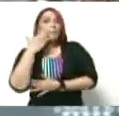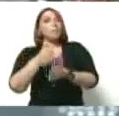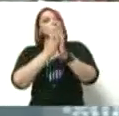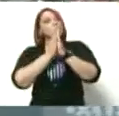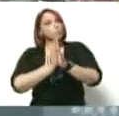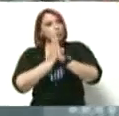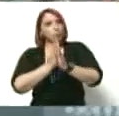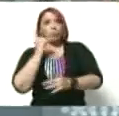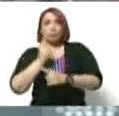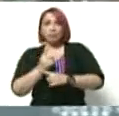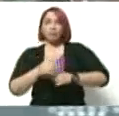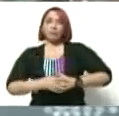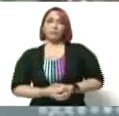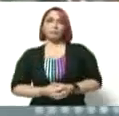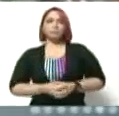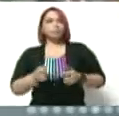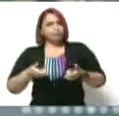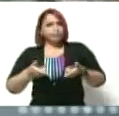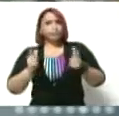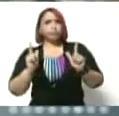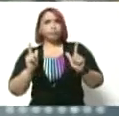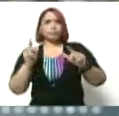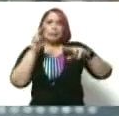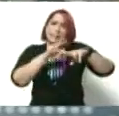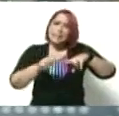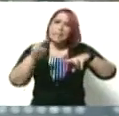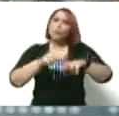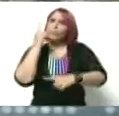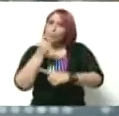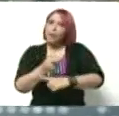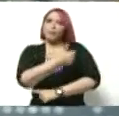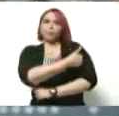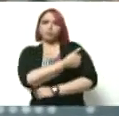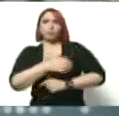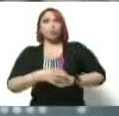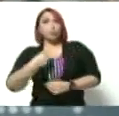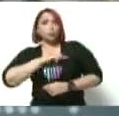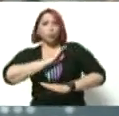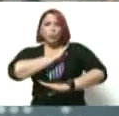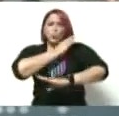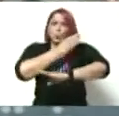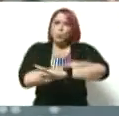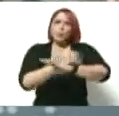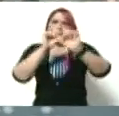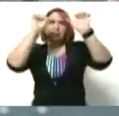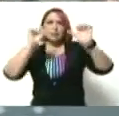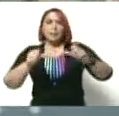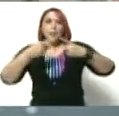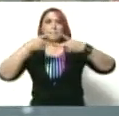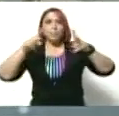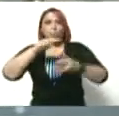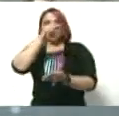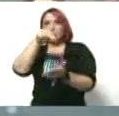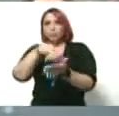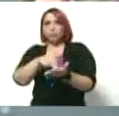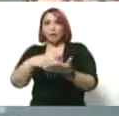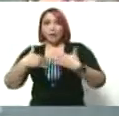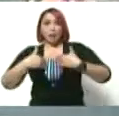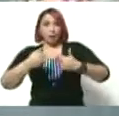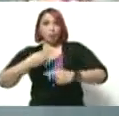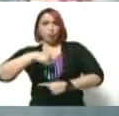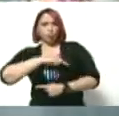traten de que permitan de que los niños se vacunen ya que estamos fortaleciendo el sistema público nacional de salud aquí